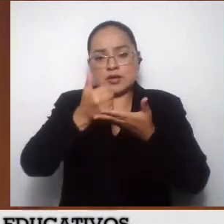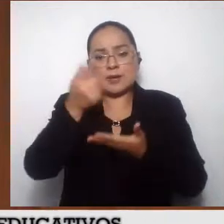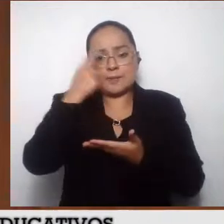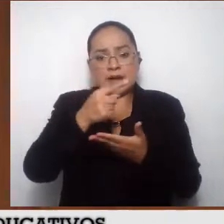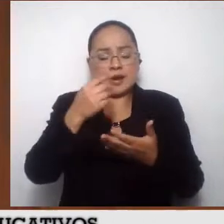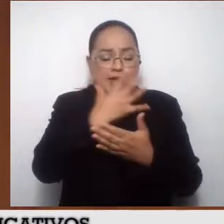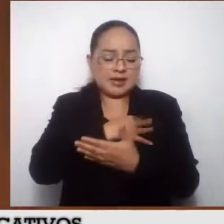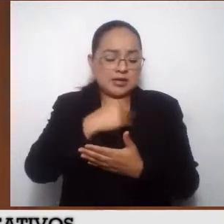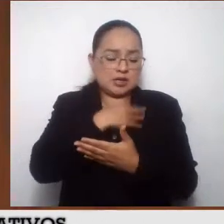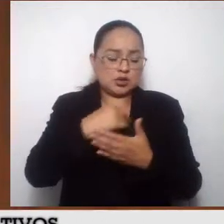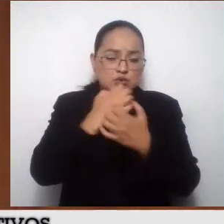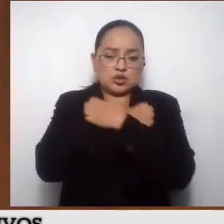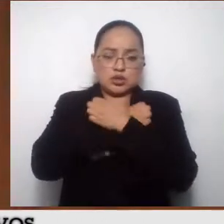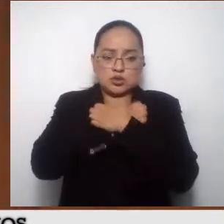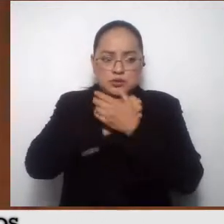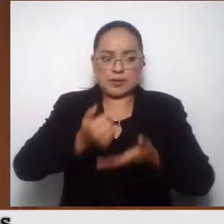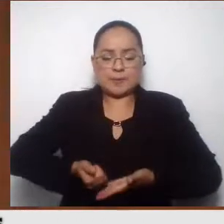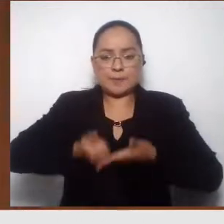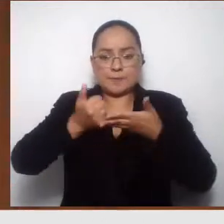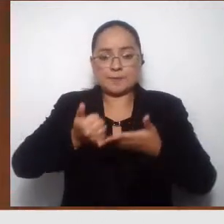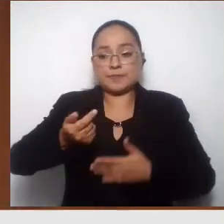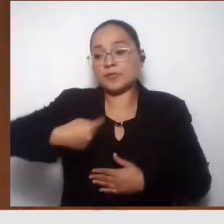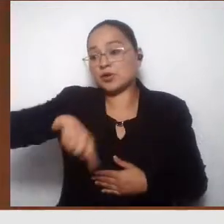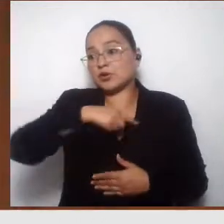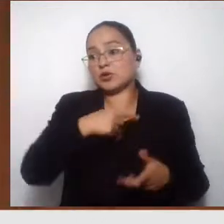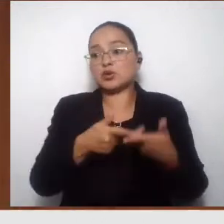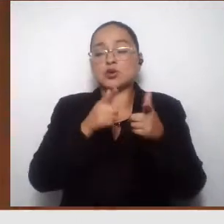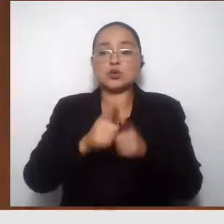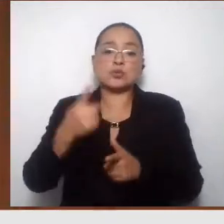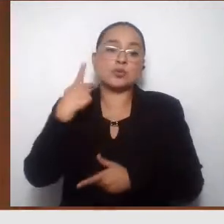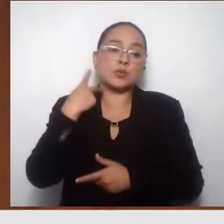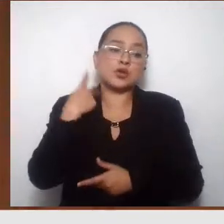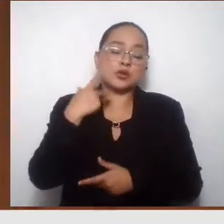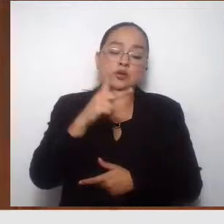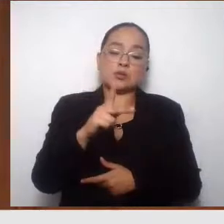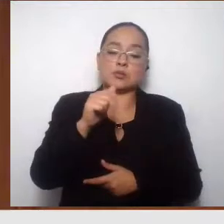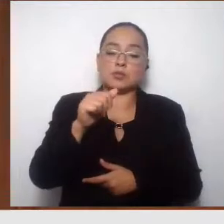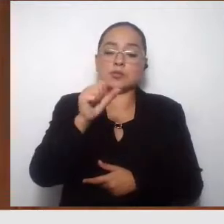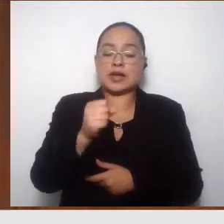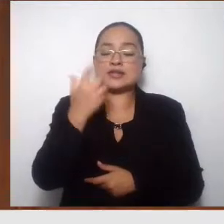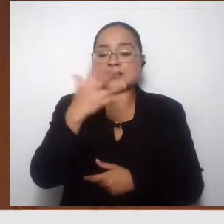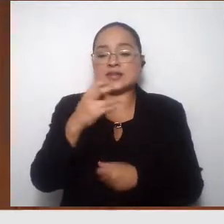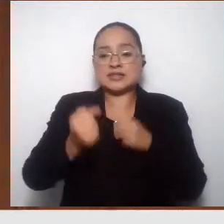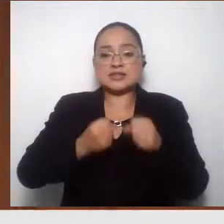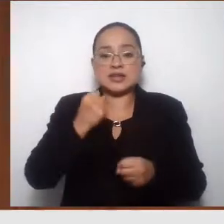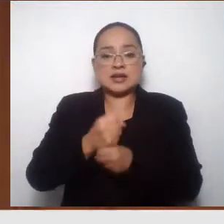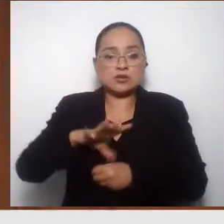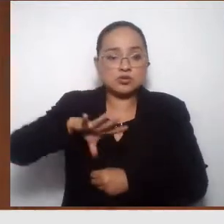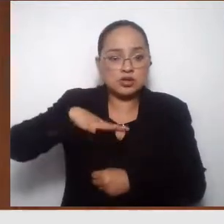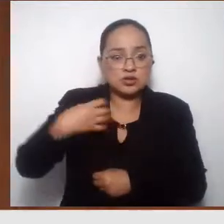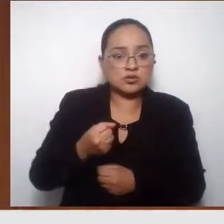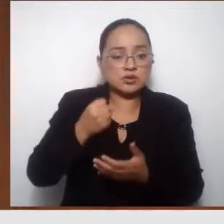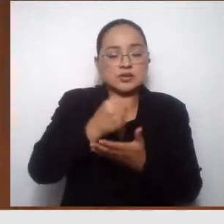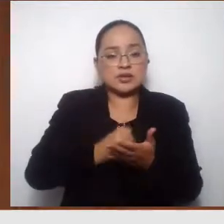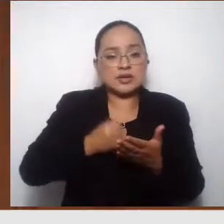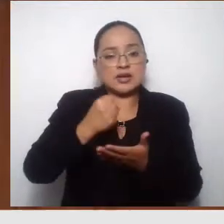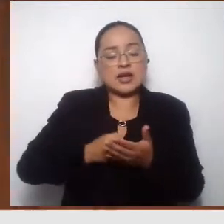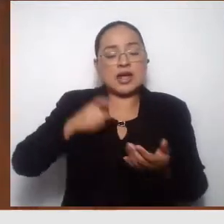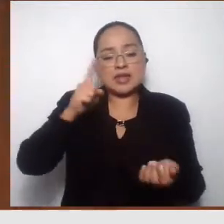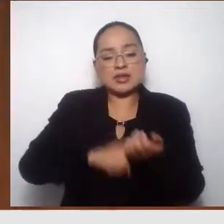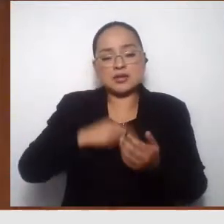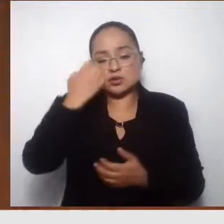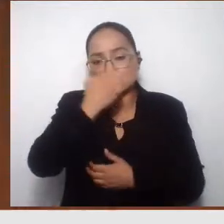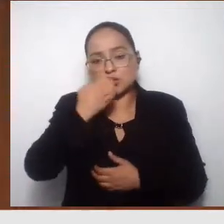el Partido Sinaloense hemos luchado por más de 10 años para que se implementen las escuelas de nivel básico,